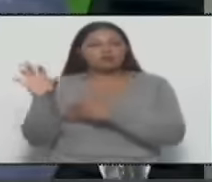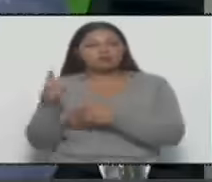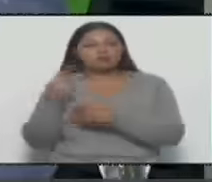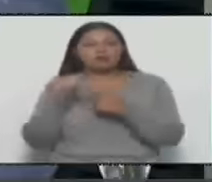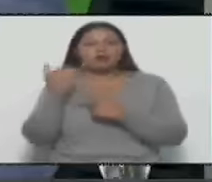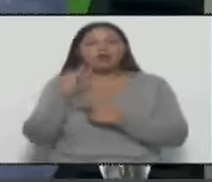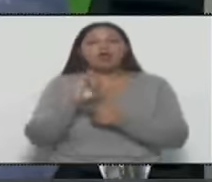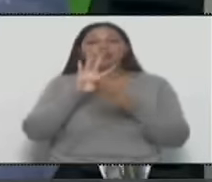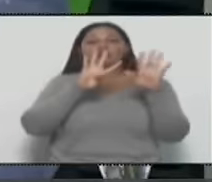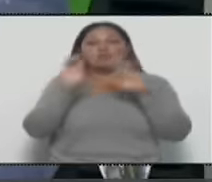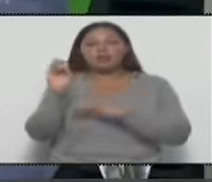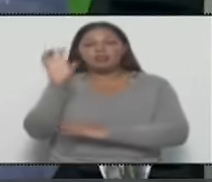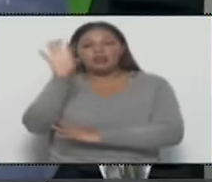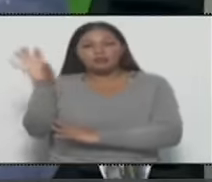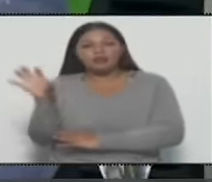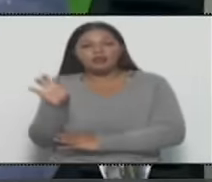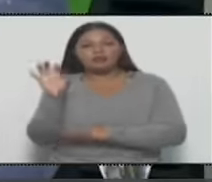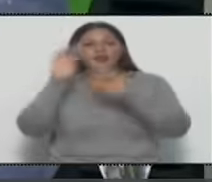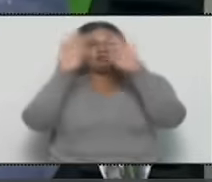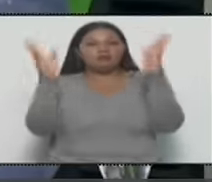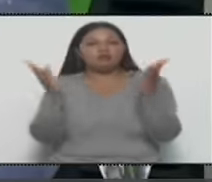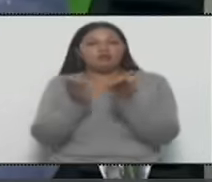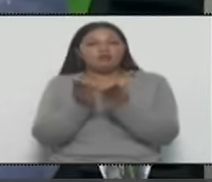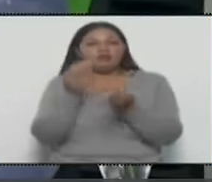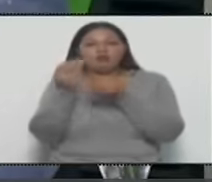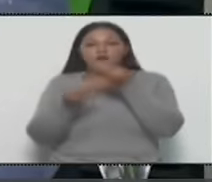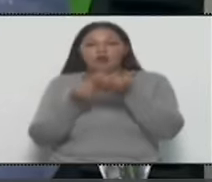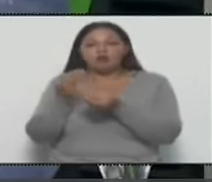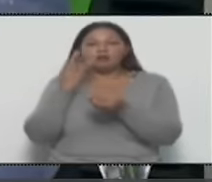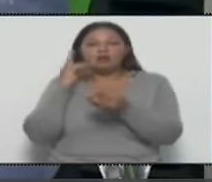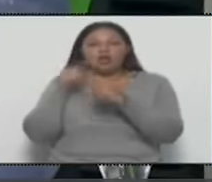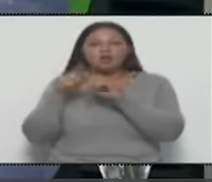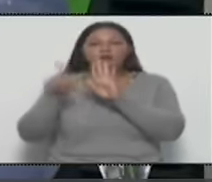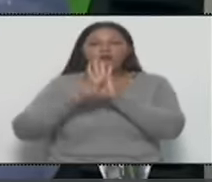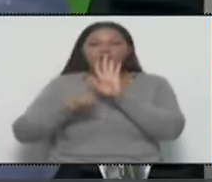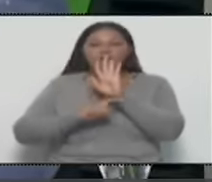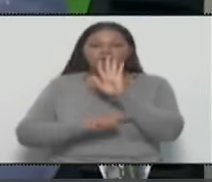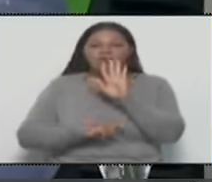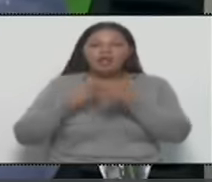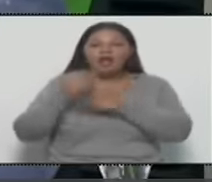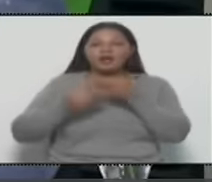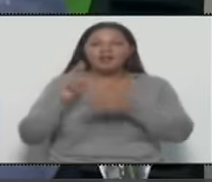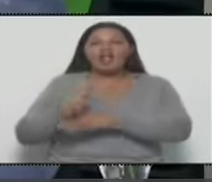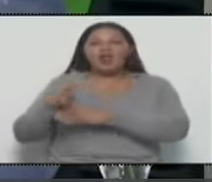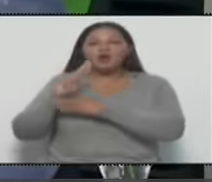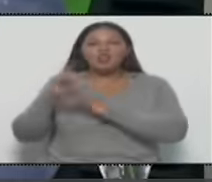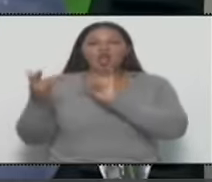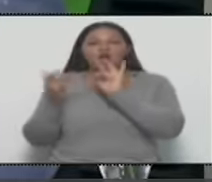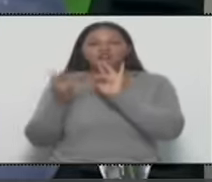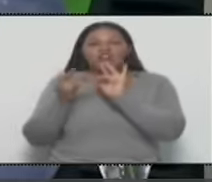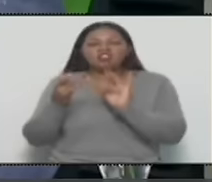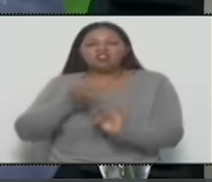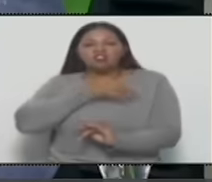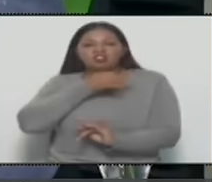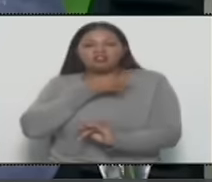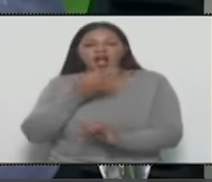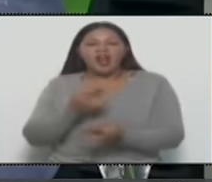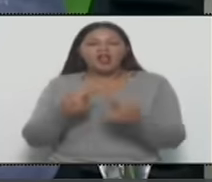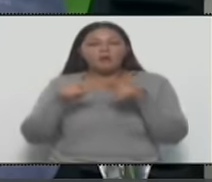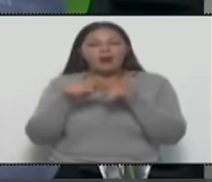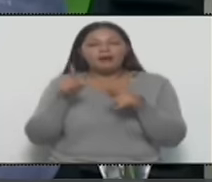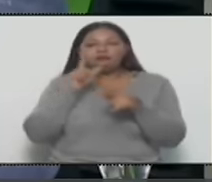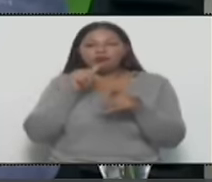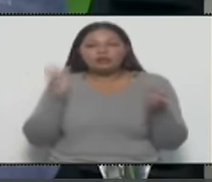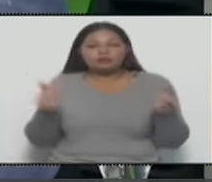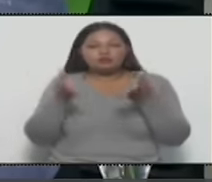países a nivel mundial que lo están haciendo, que ya tienen inclusive leyes que regulan el uso de las redes sociales y de la no incitación